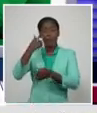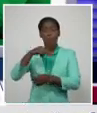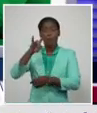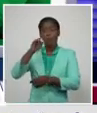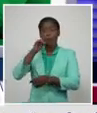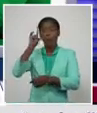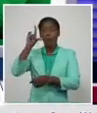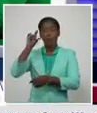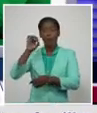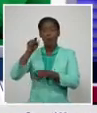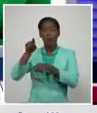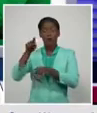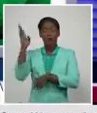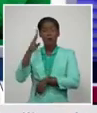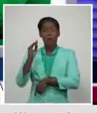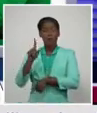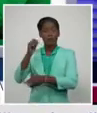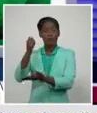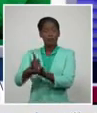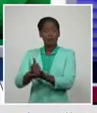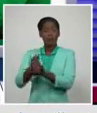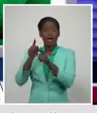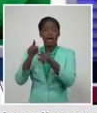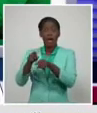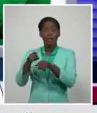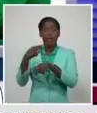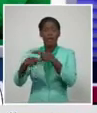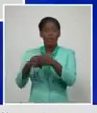se mantiene aportando el